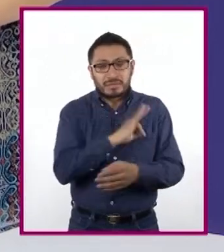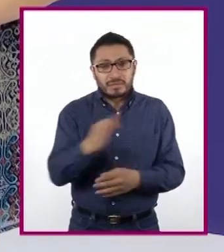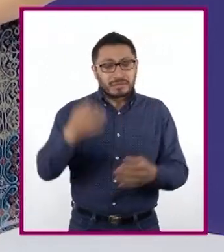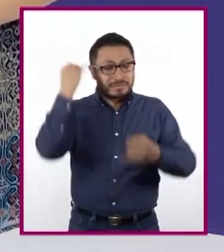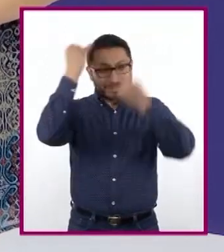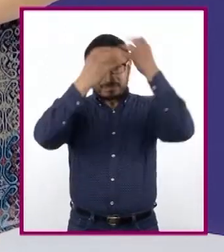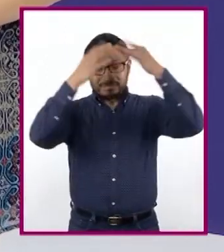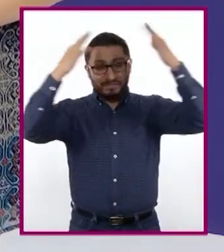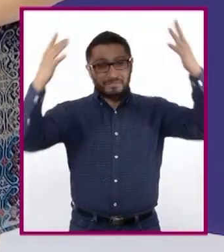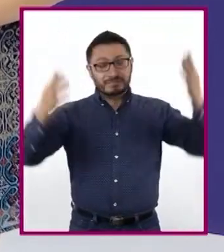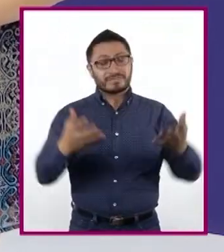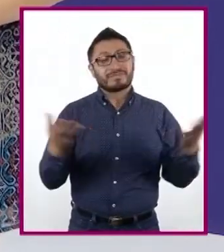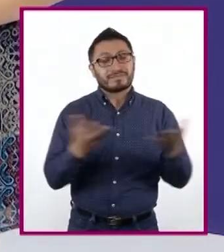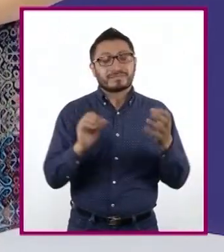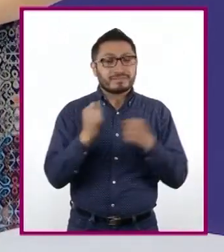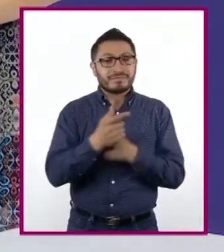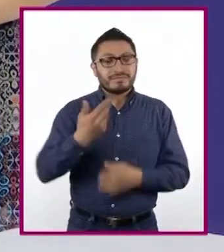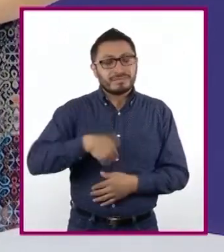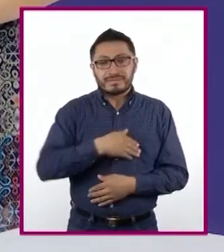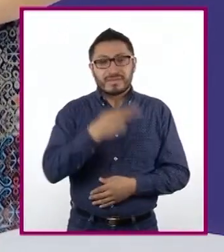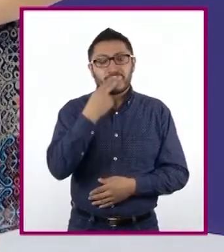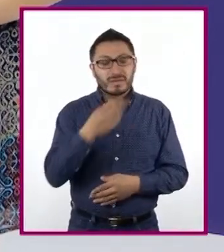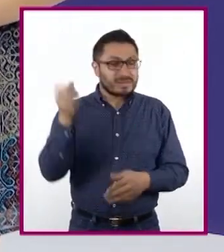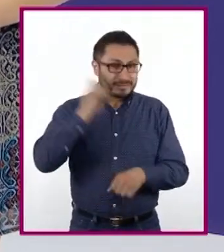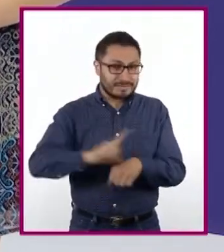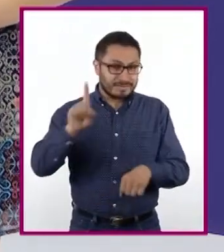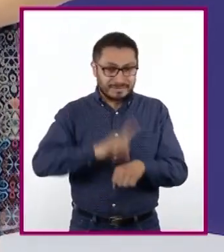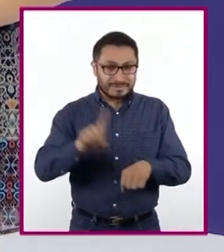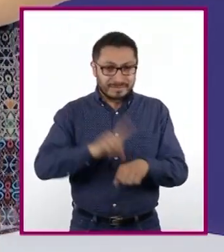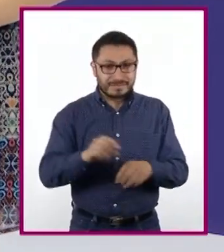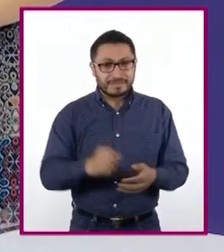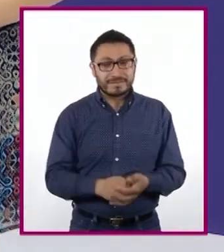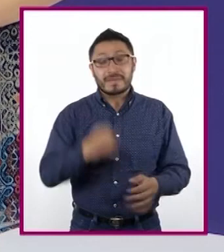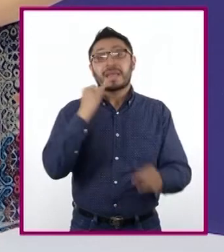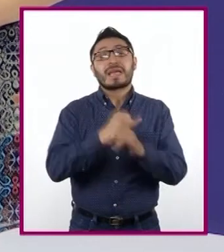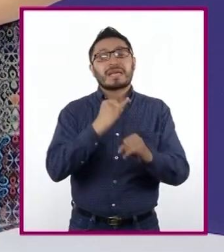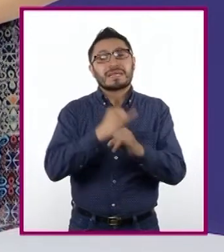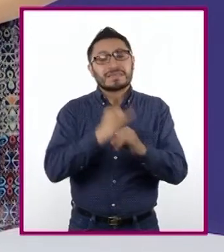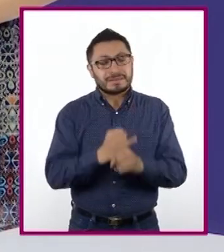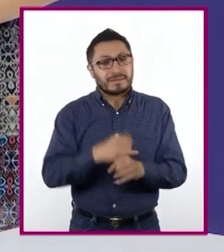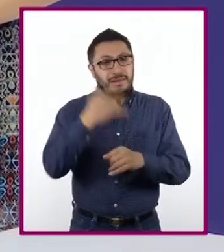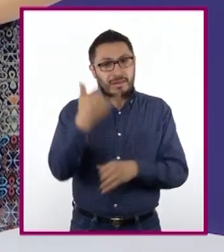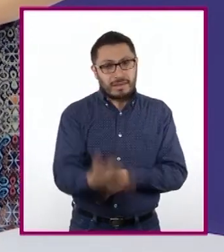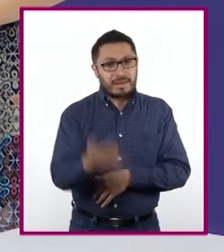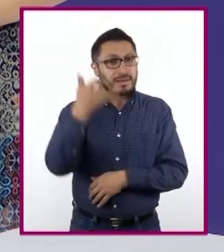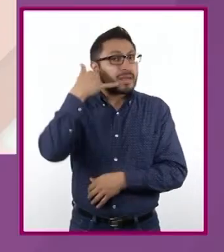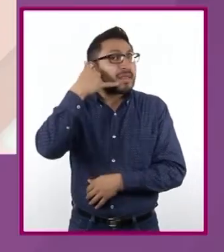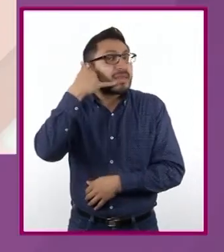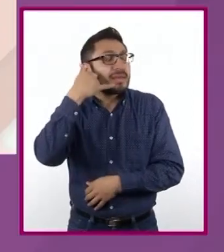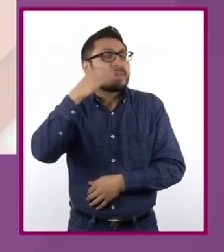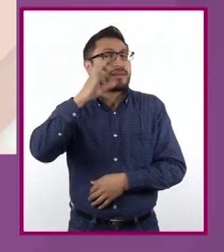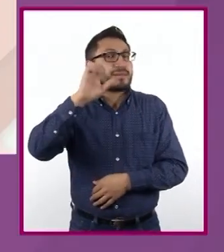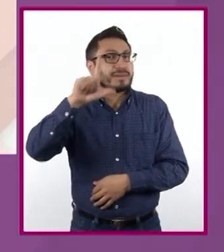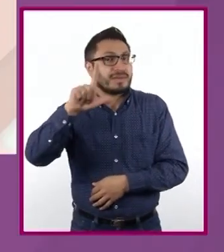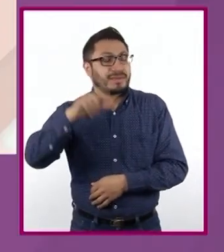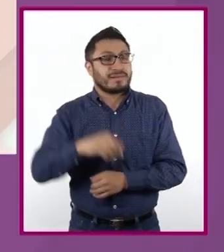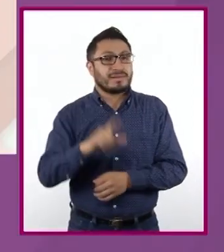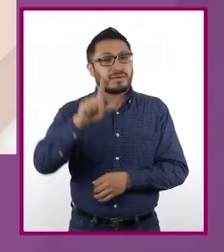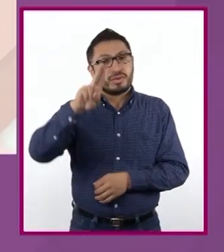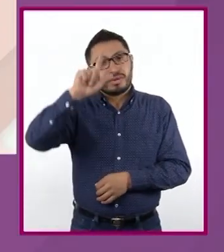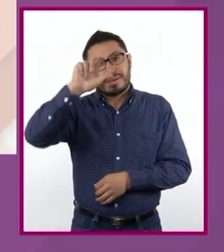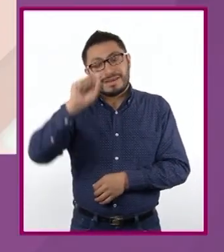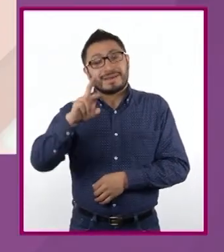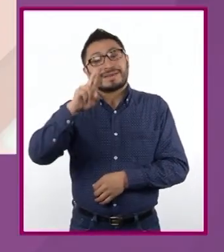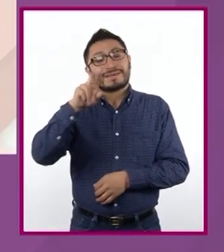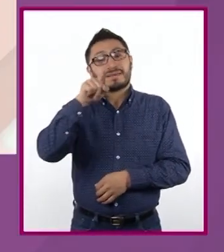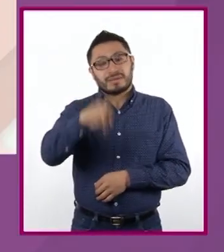creativo en algo que usamos casi todos los días, el Internet y la telefonía celular. Te reto a investigar